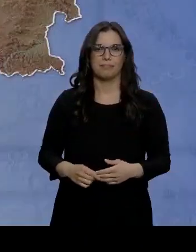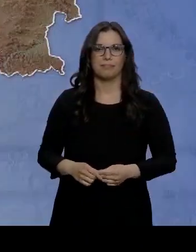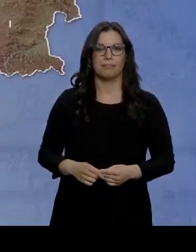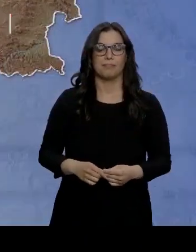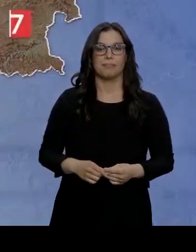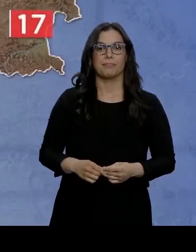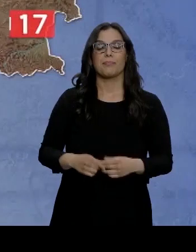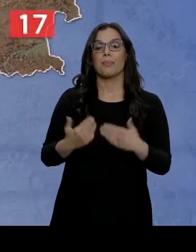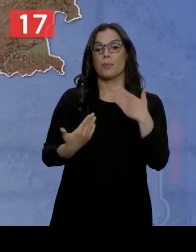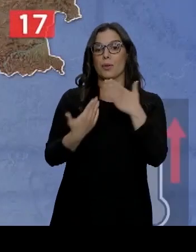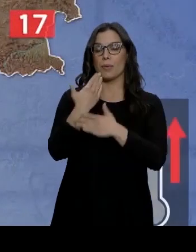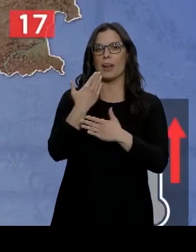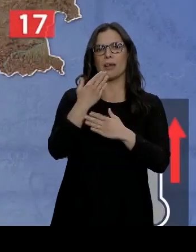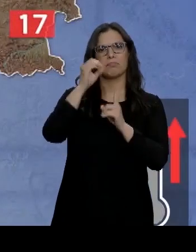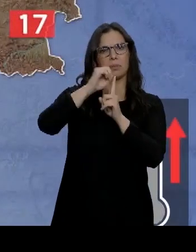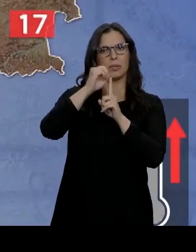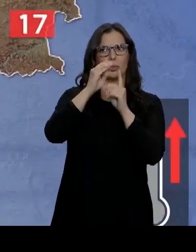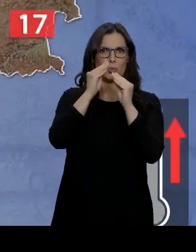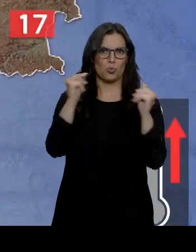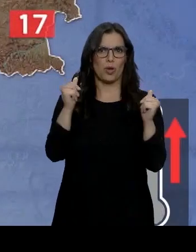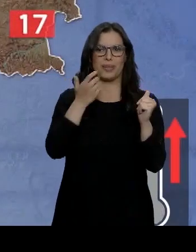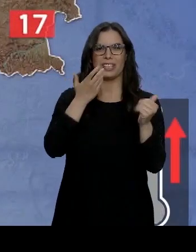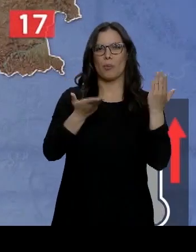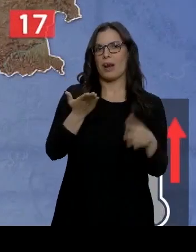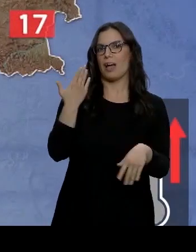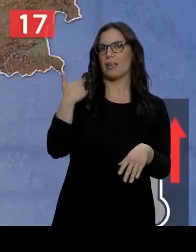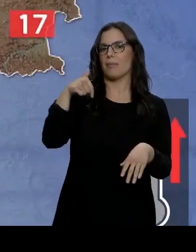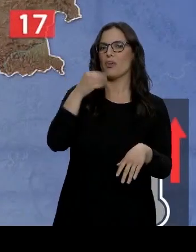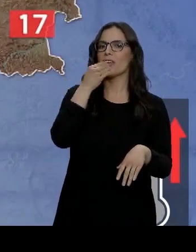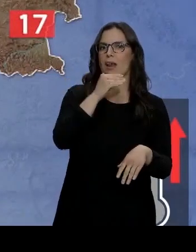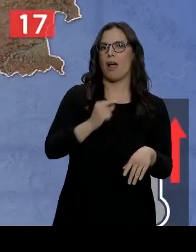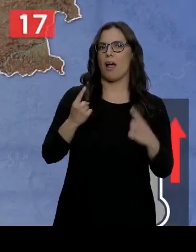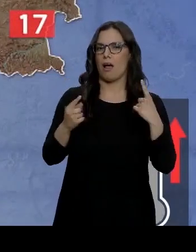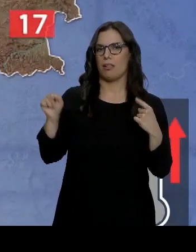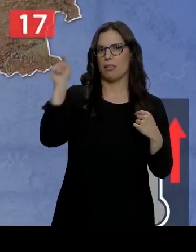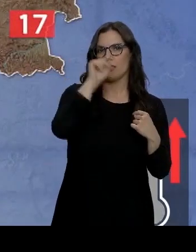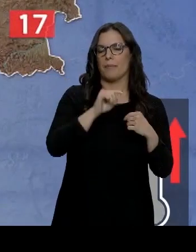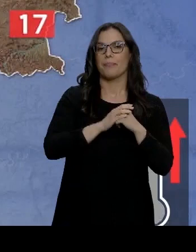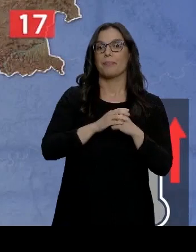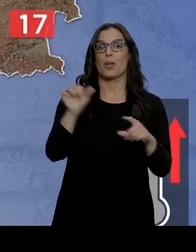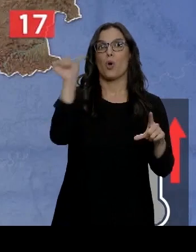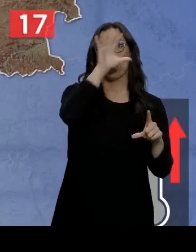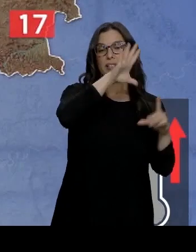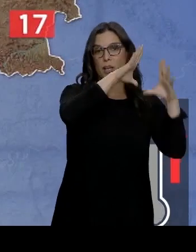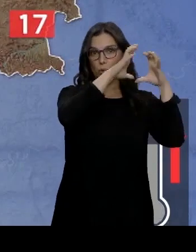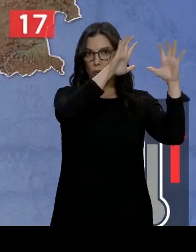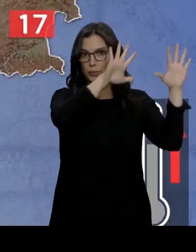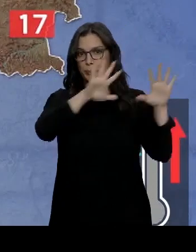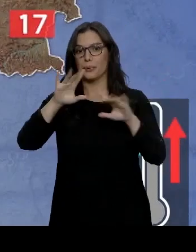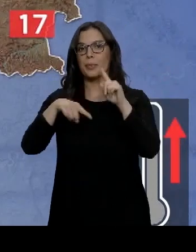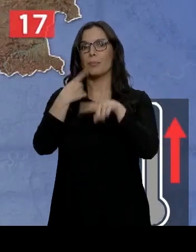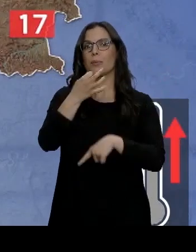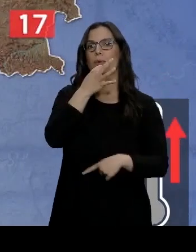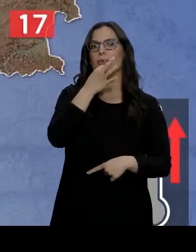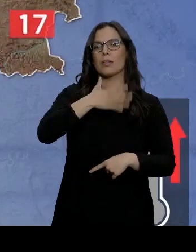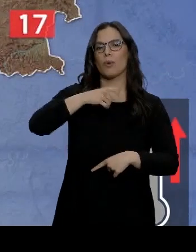Hemos amanecido con temperaturas más suaves que ayer, pero siguen registrándose heladas. Aparecen nubes por el oeste. Por la tarde las nubes podrían dejar